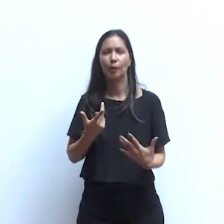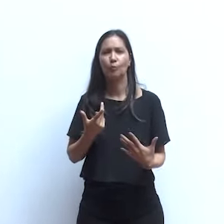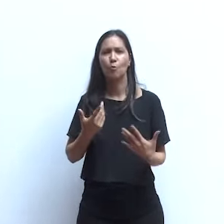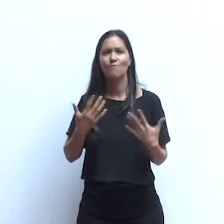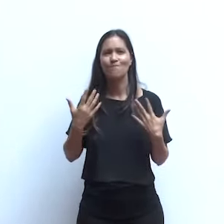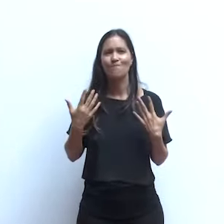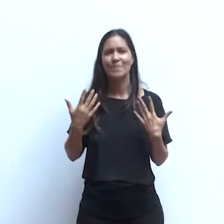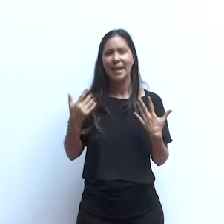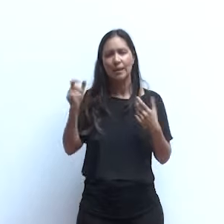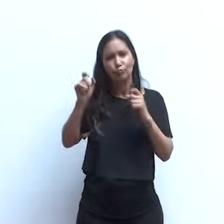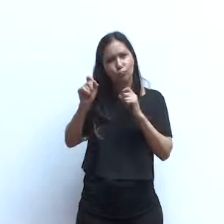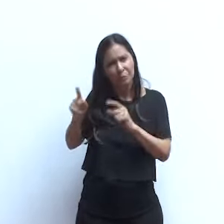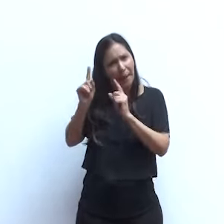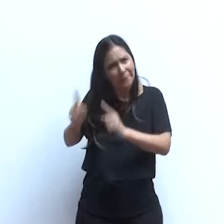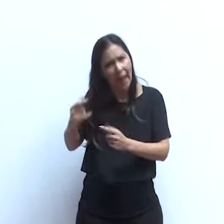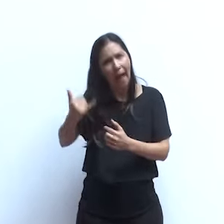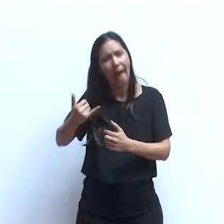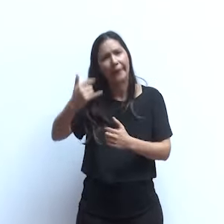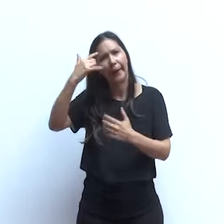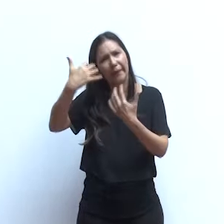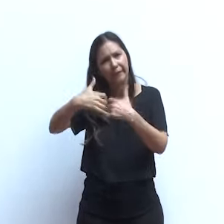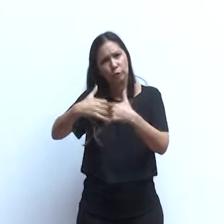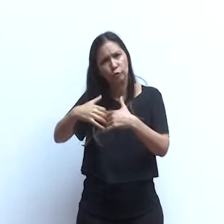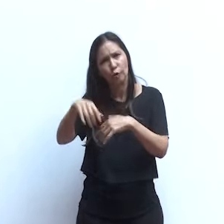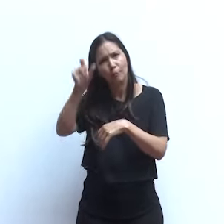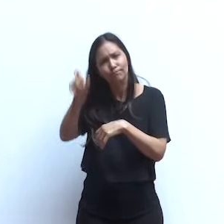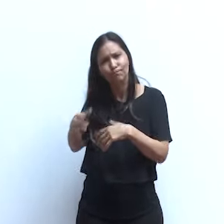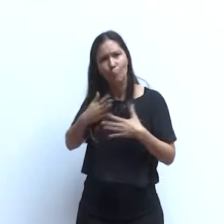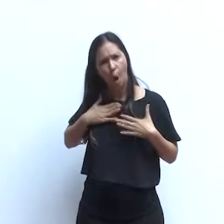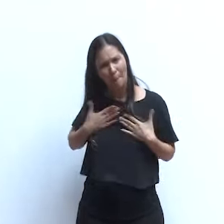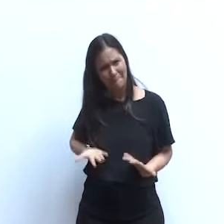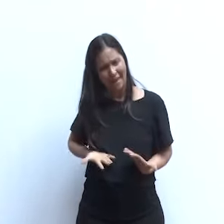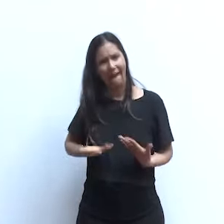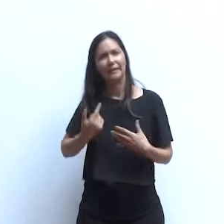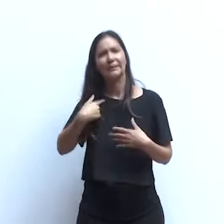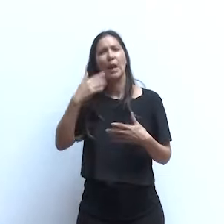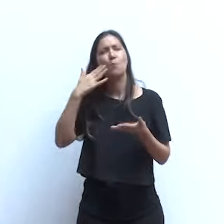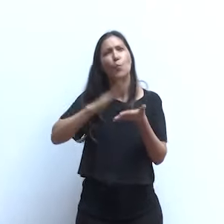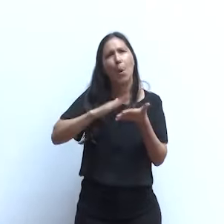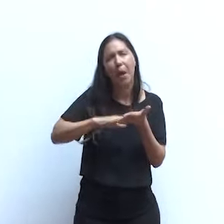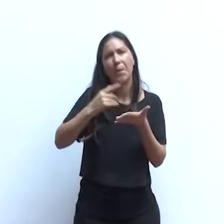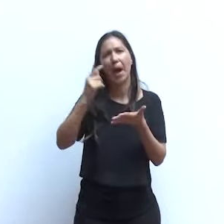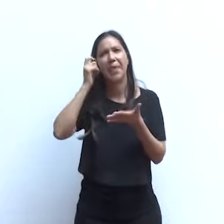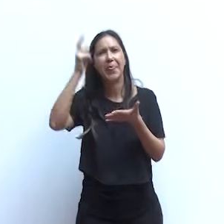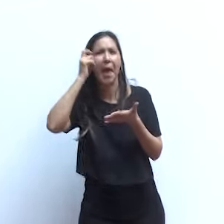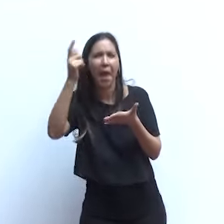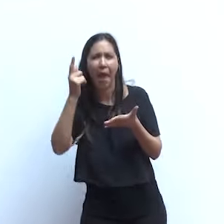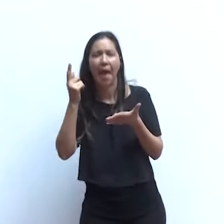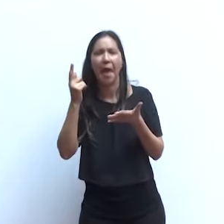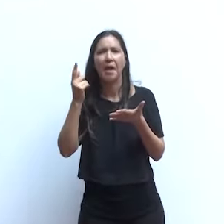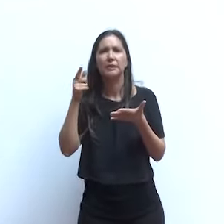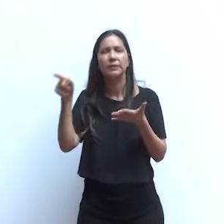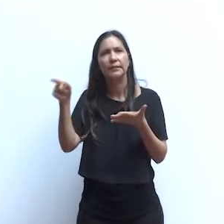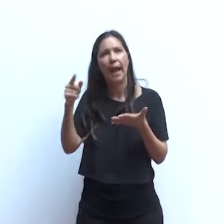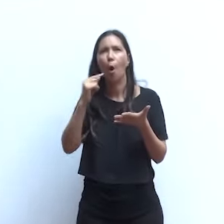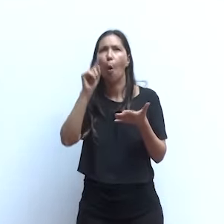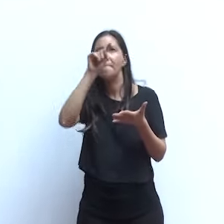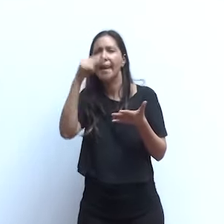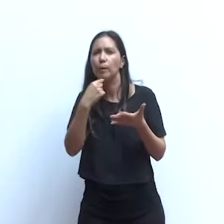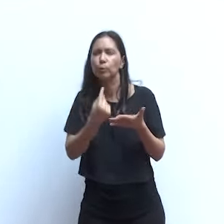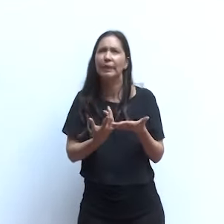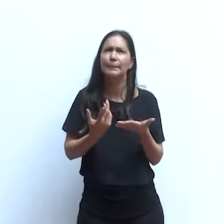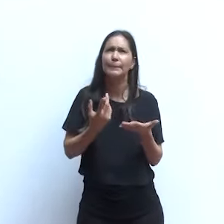las reflexiones no es alguien que que persigue o va testeando con el cuerpo las ideas que que que lo van maravillando las preguntas que